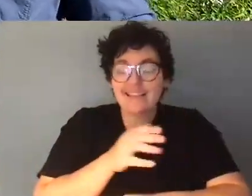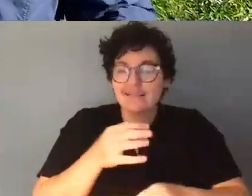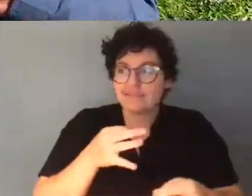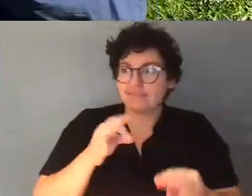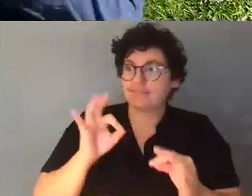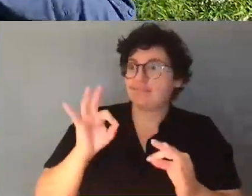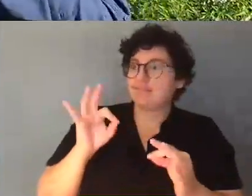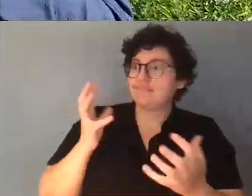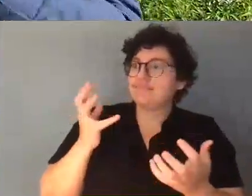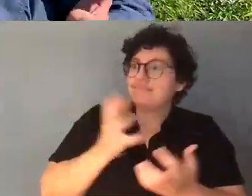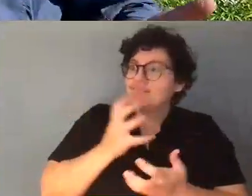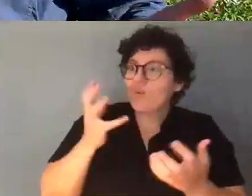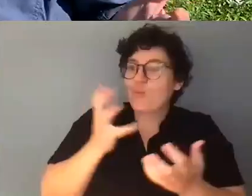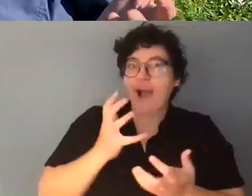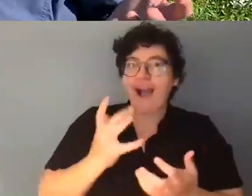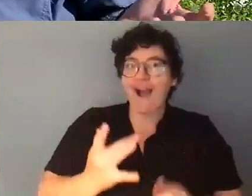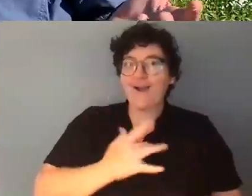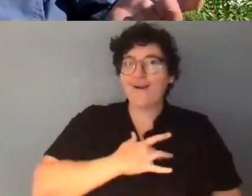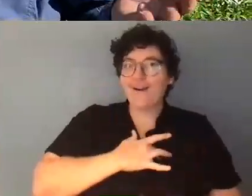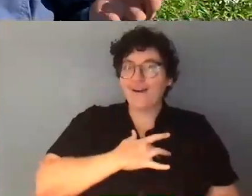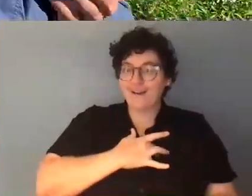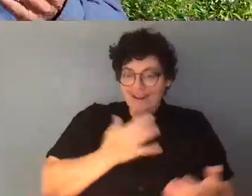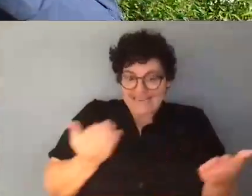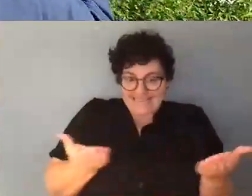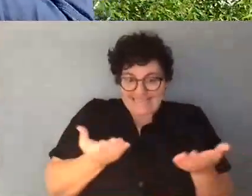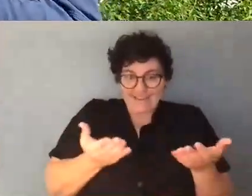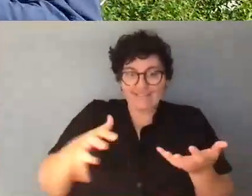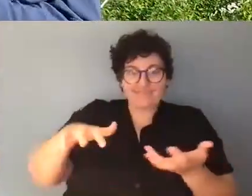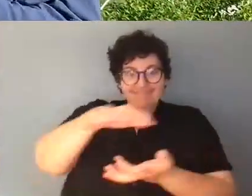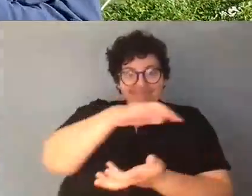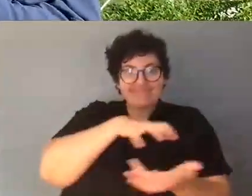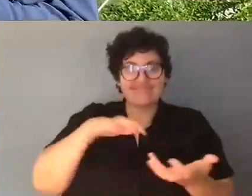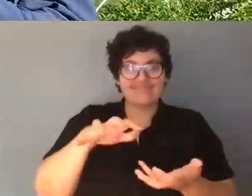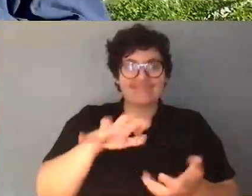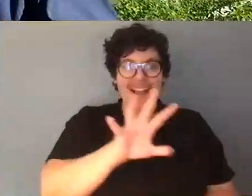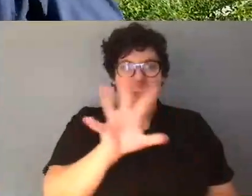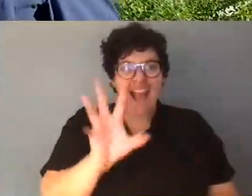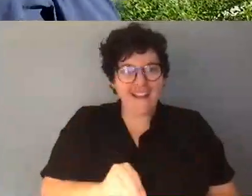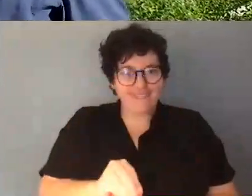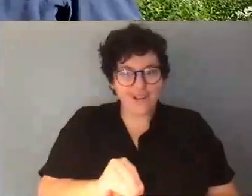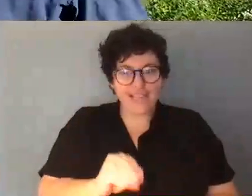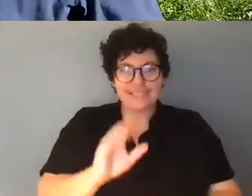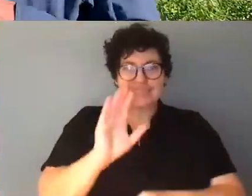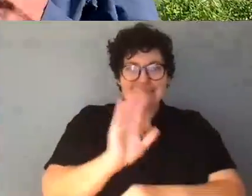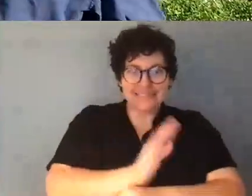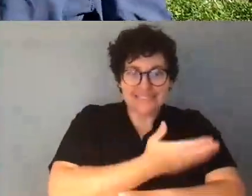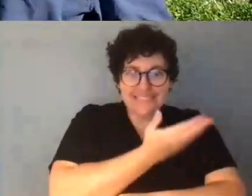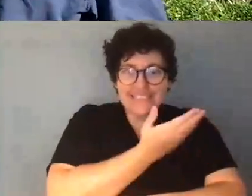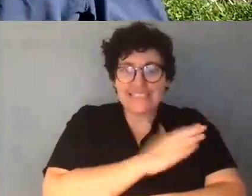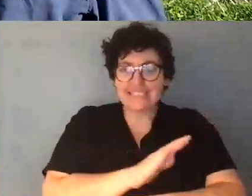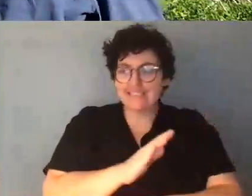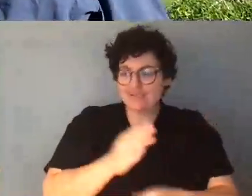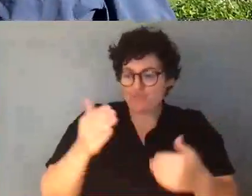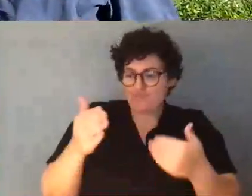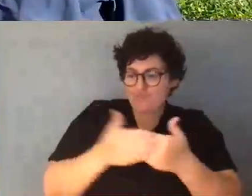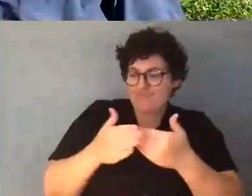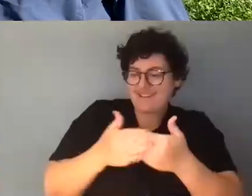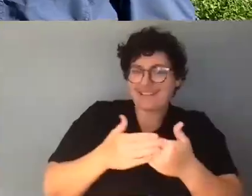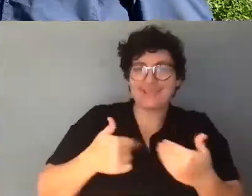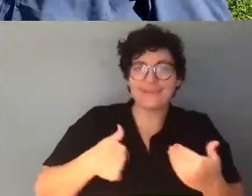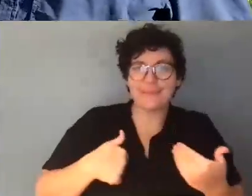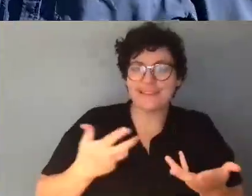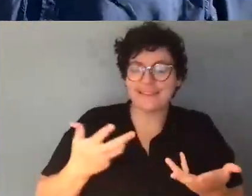Se abrió mi corazón, era increíble, es un sentimiento aquí que mero, no lo puedes descubrir. Un canto